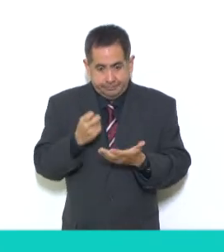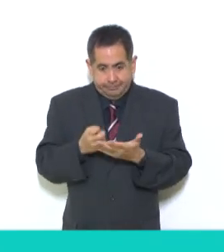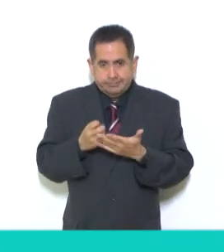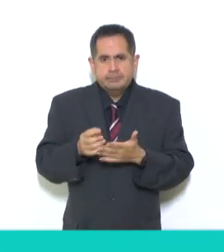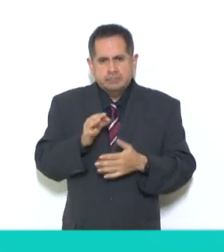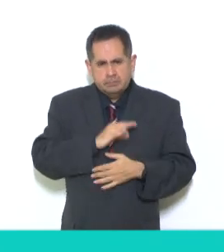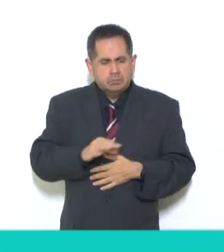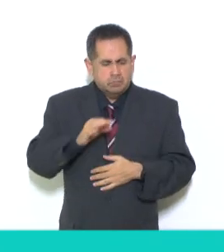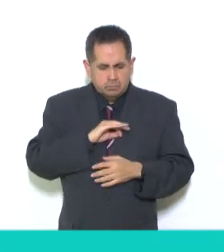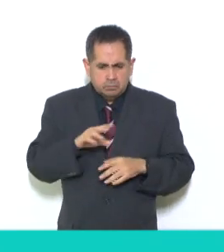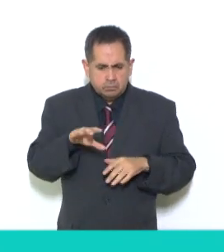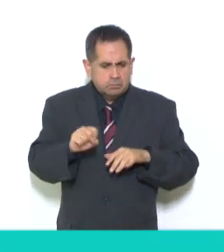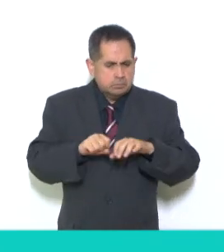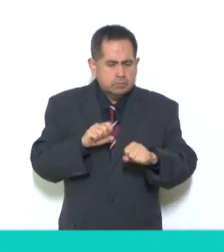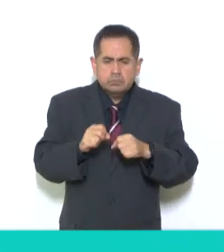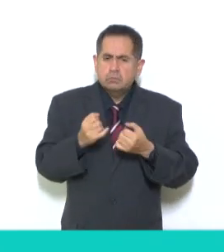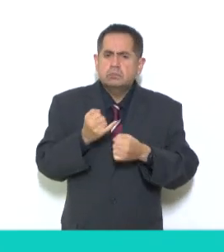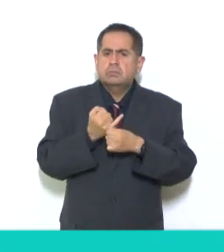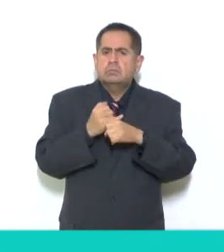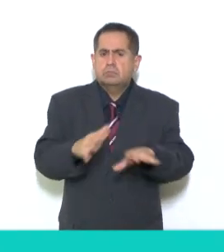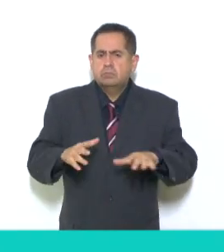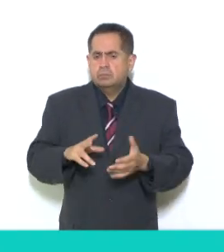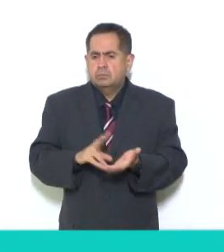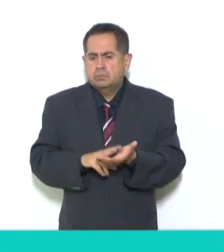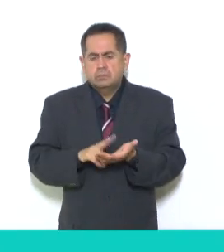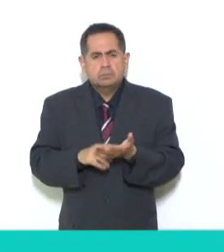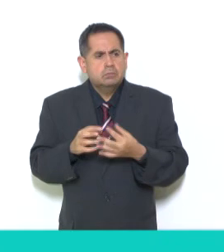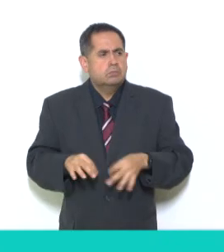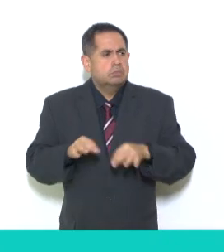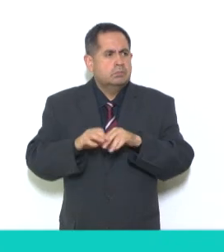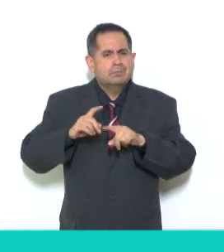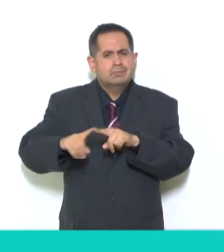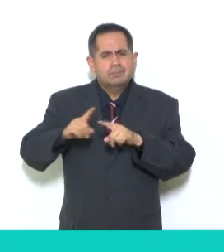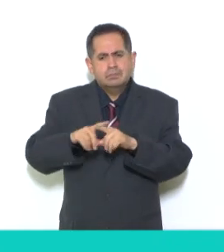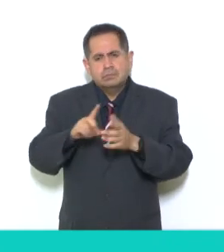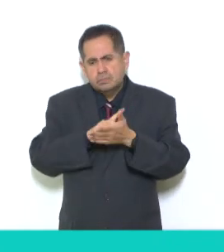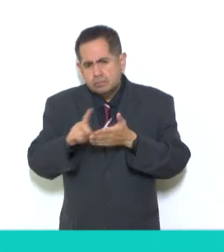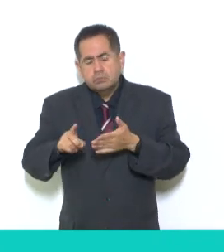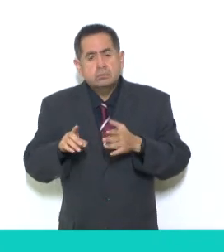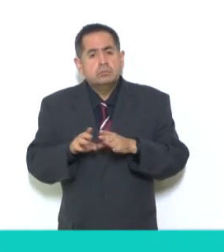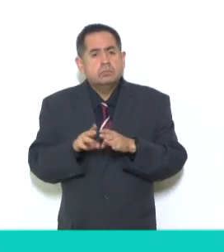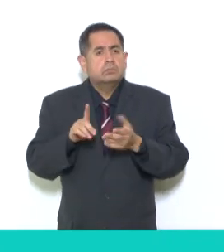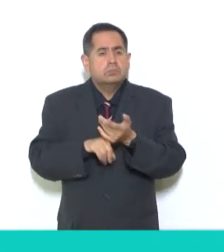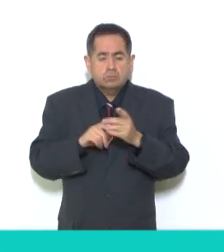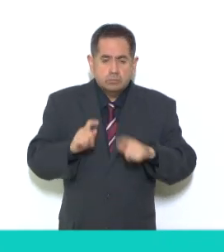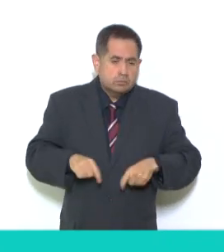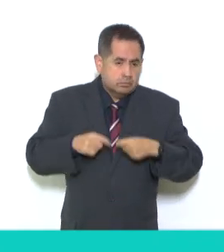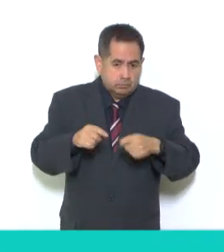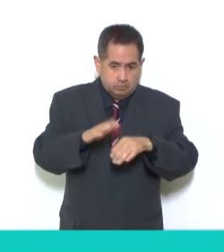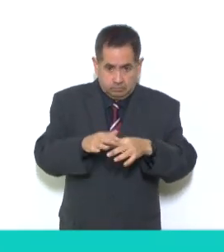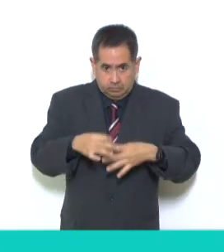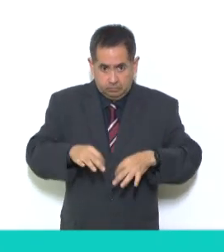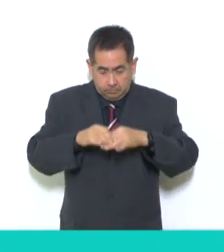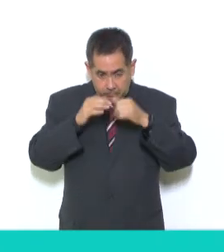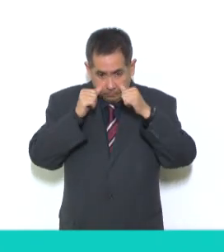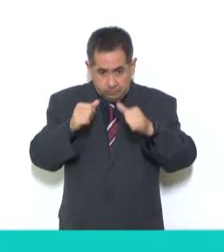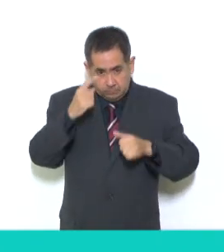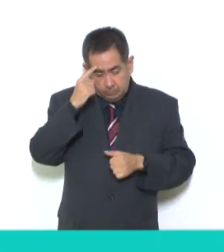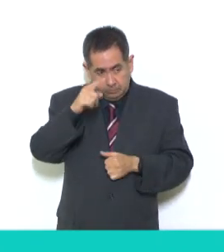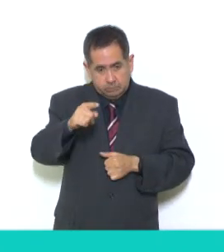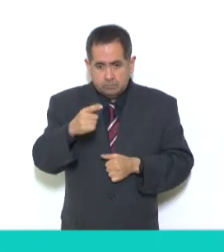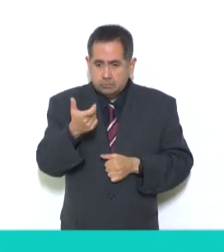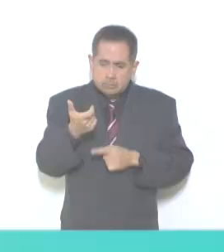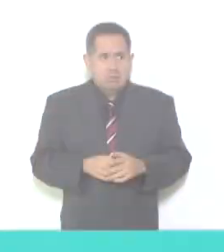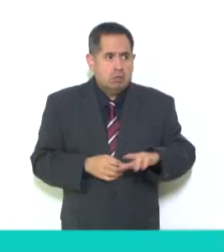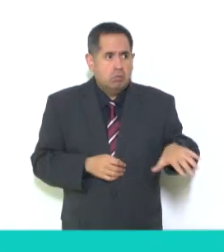es posible obtener información que haga valer otro tipo de derechos y sobre todo darle seguimiento al curso del